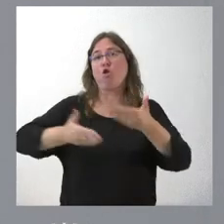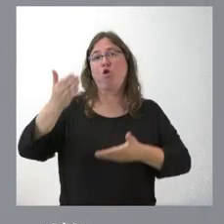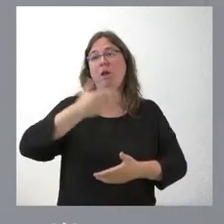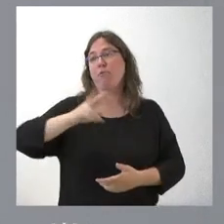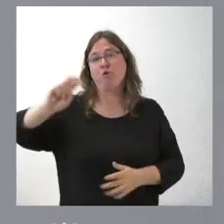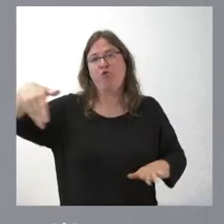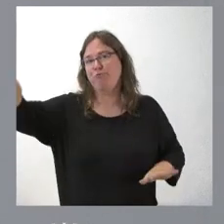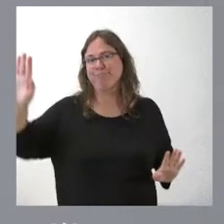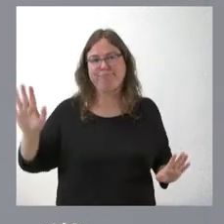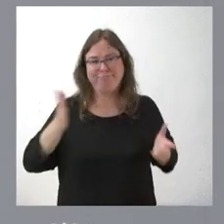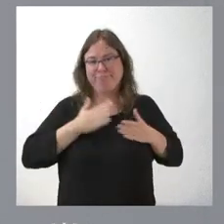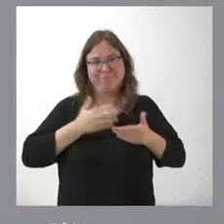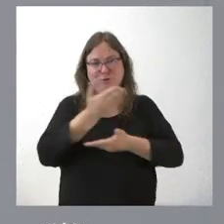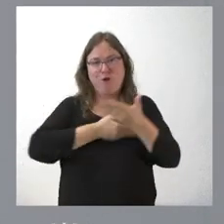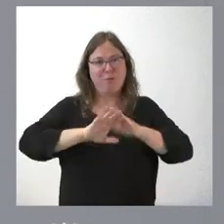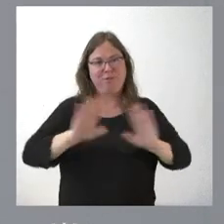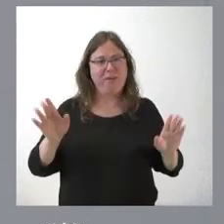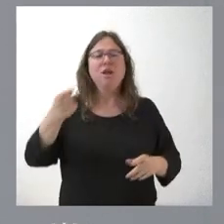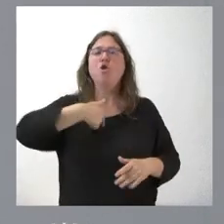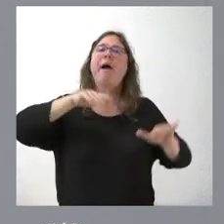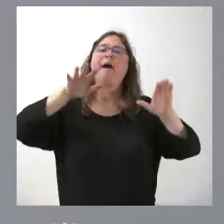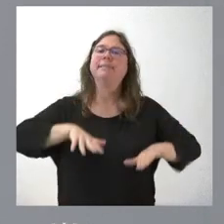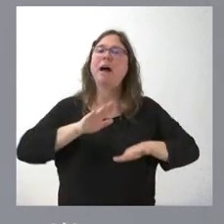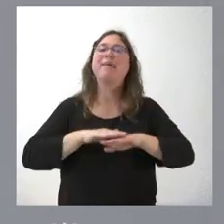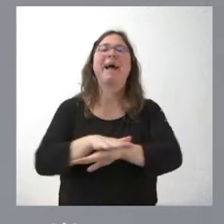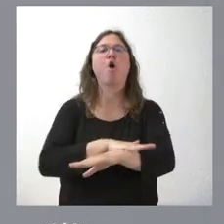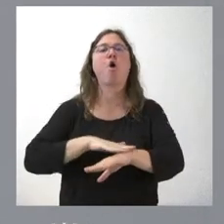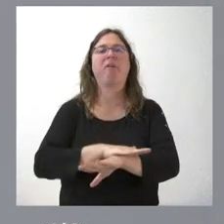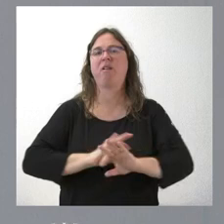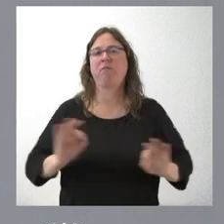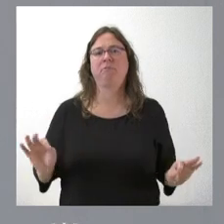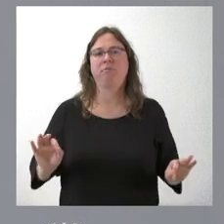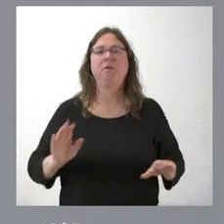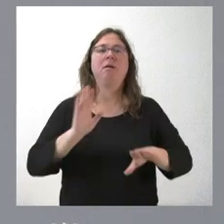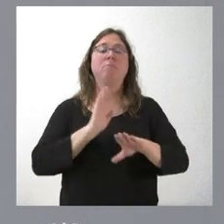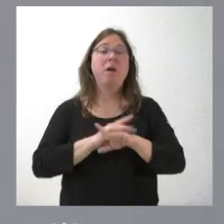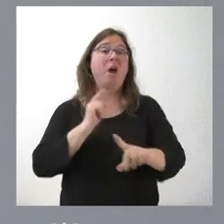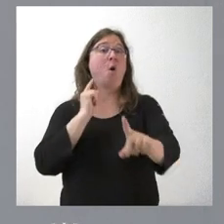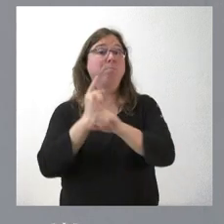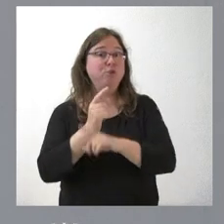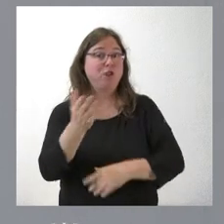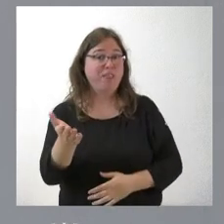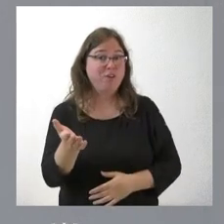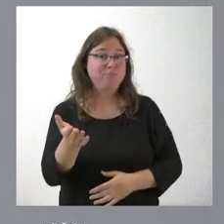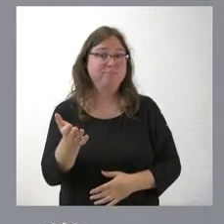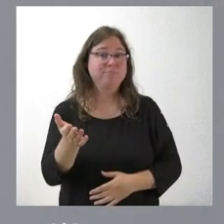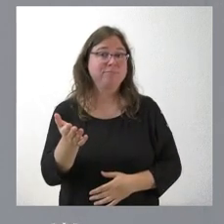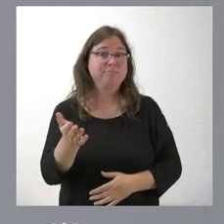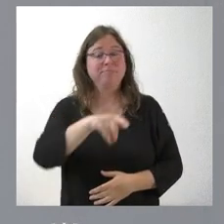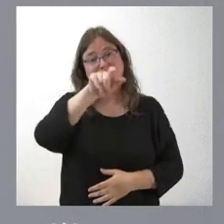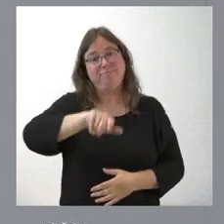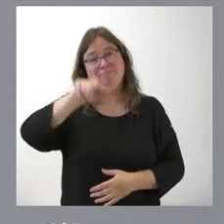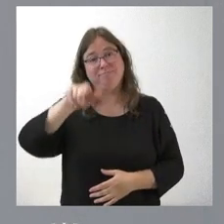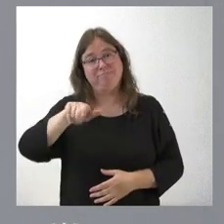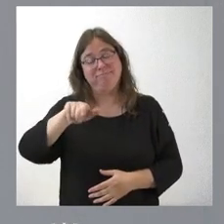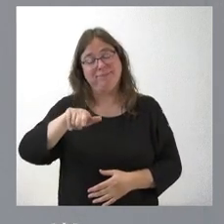en otro sitio, no en la Junta de Castilla y León. Nosotros estamos aquí para gobernar, para hacer oposición. Hay personas que tienen